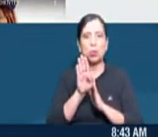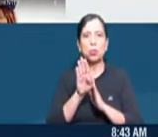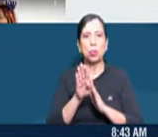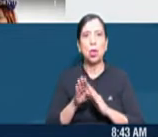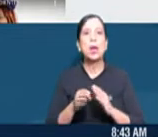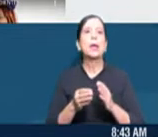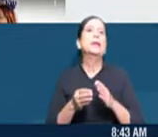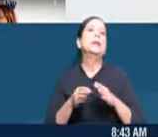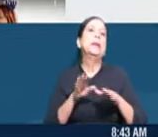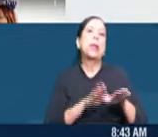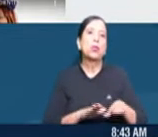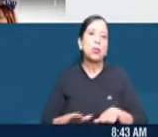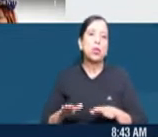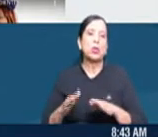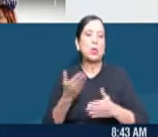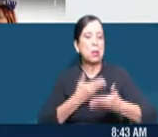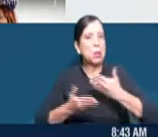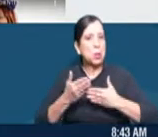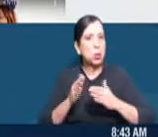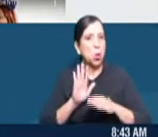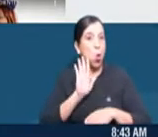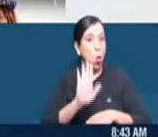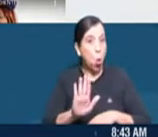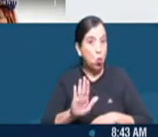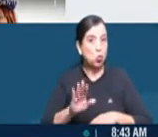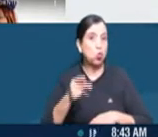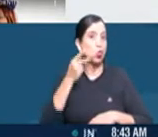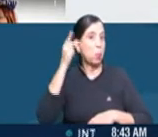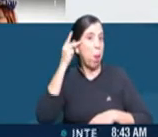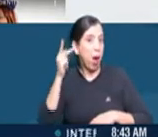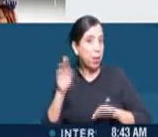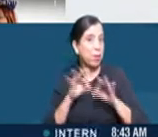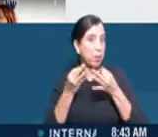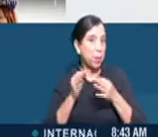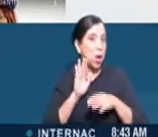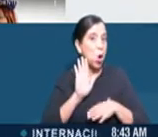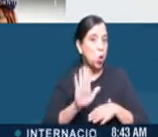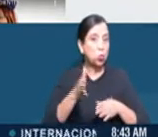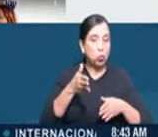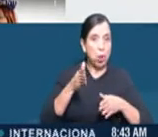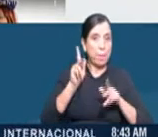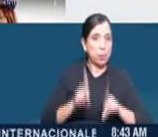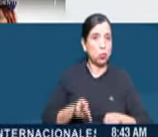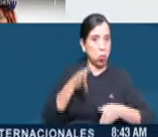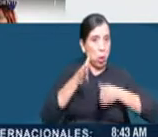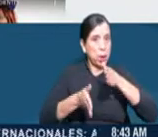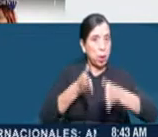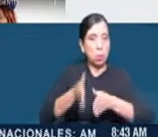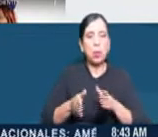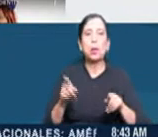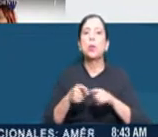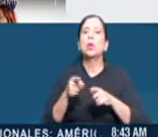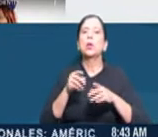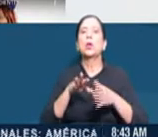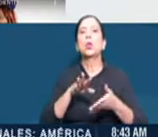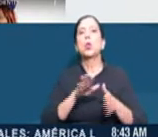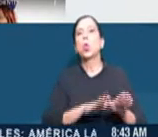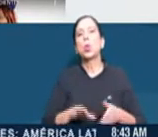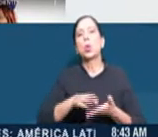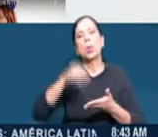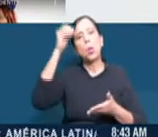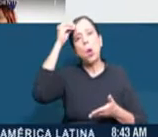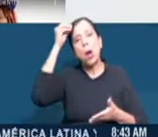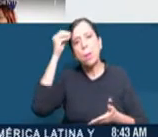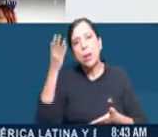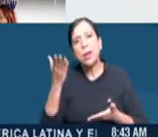Esas interacciones con sus padres, con sus cuidadores. Los niños aprenden más que todo en estas interacciones, imitando a los padres de